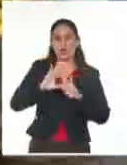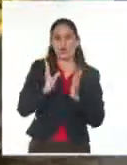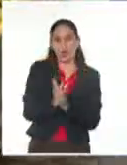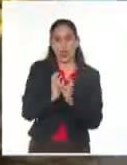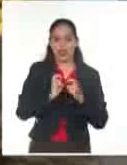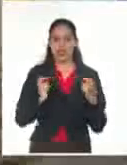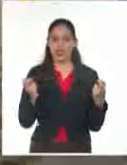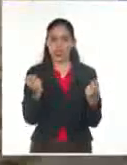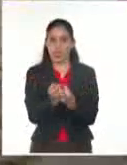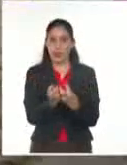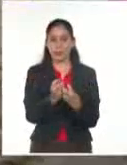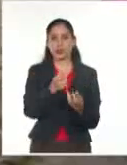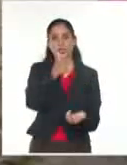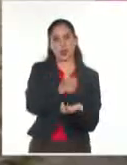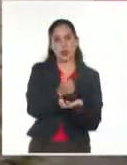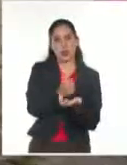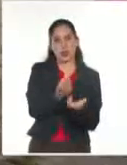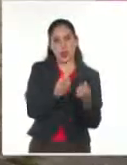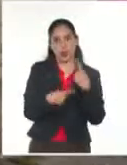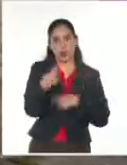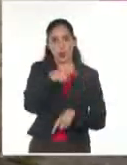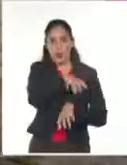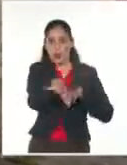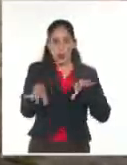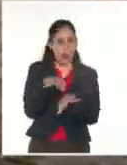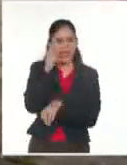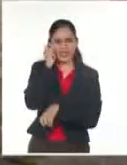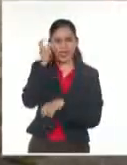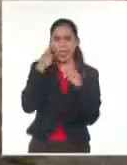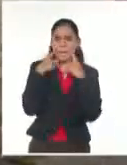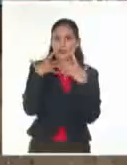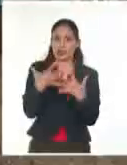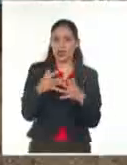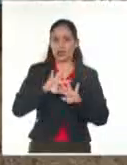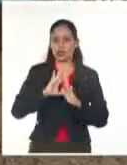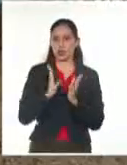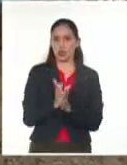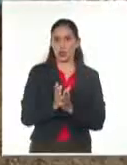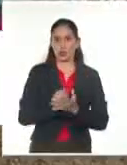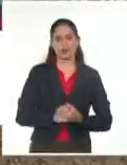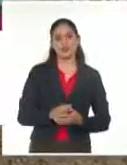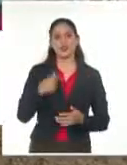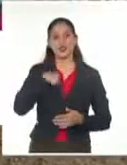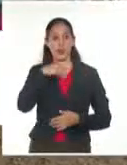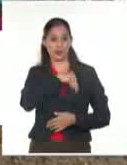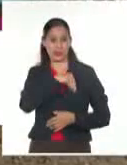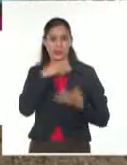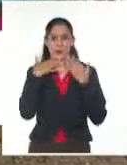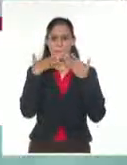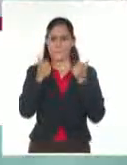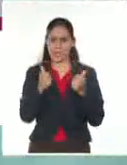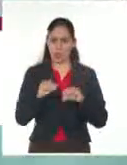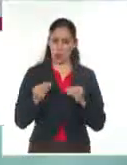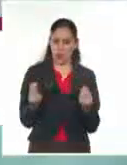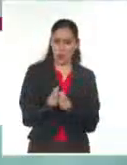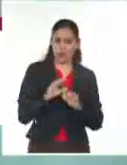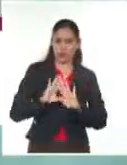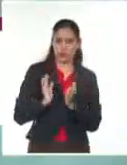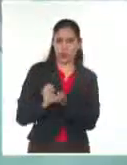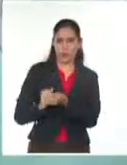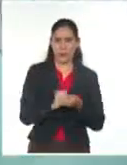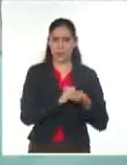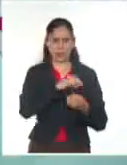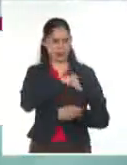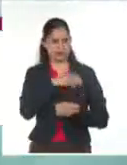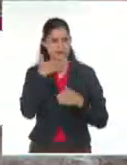deportivo Owen Blandino, un lugar ideal para desacreditar el almanaque. Me siento muy bien aquí con mis compañeras. Me siento bien,